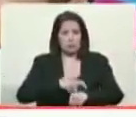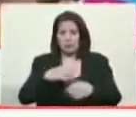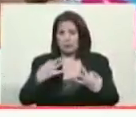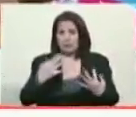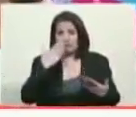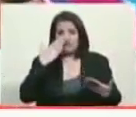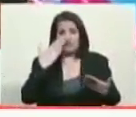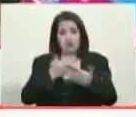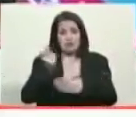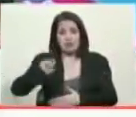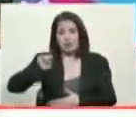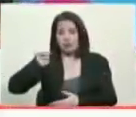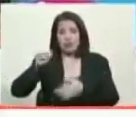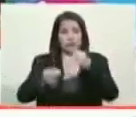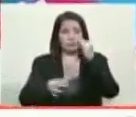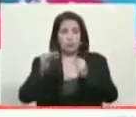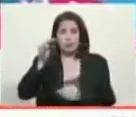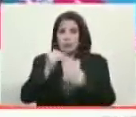Justicia.